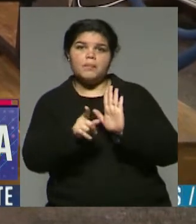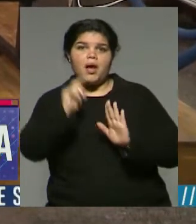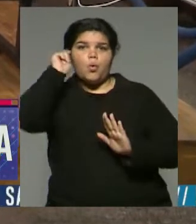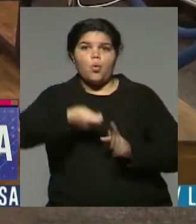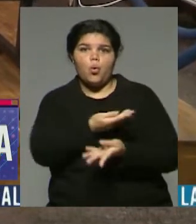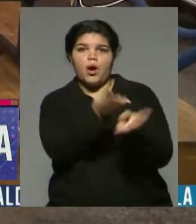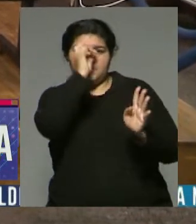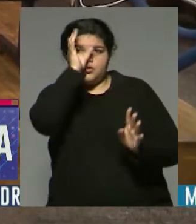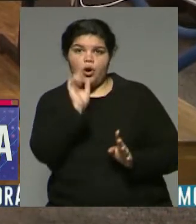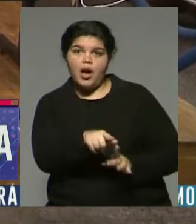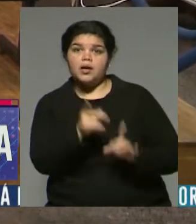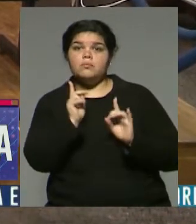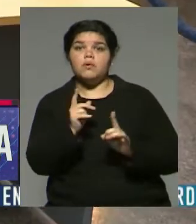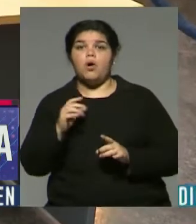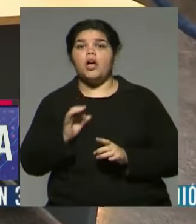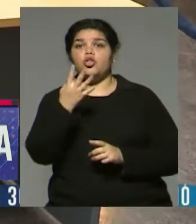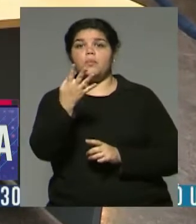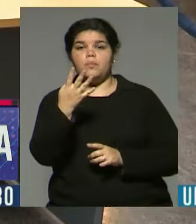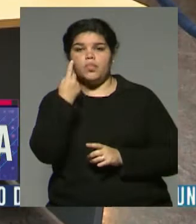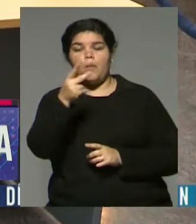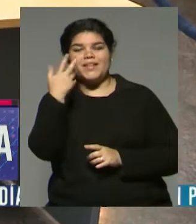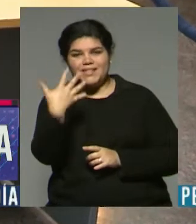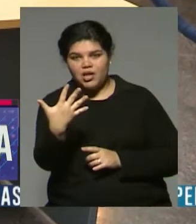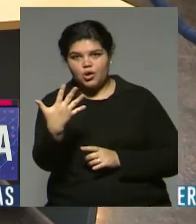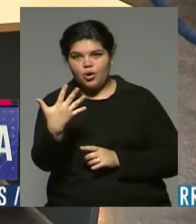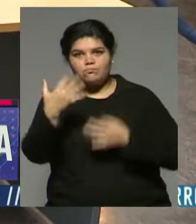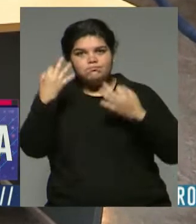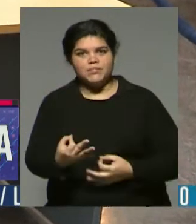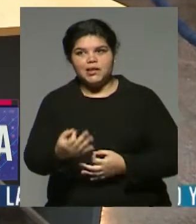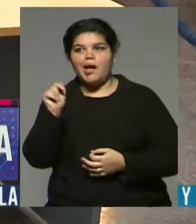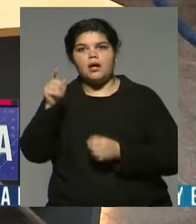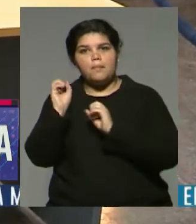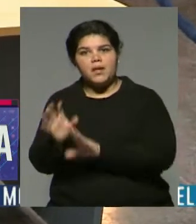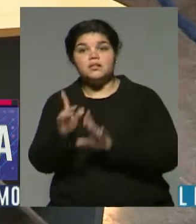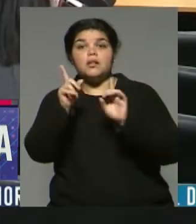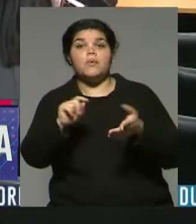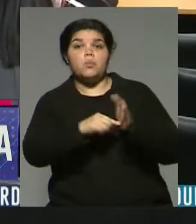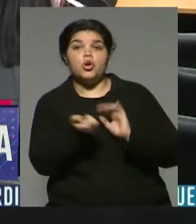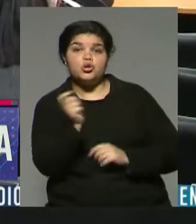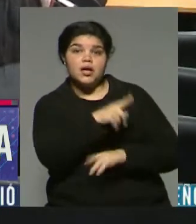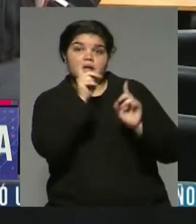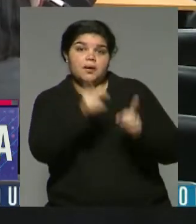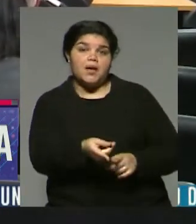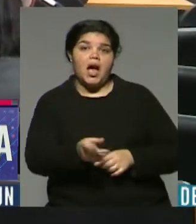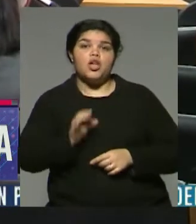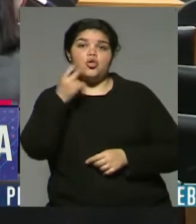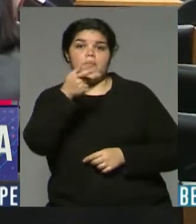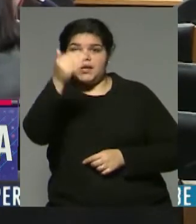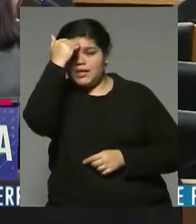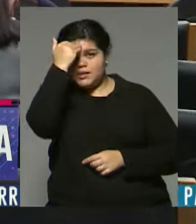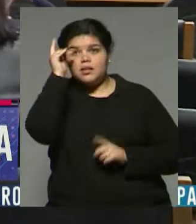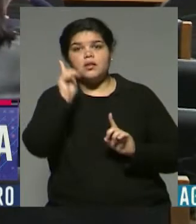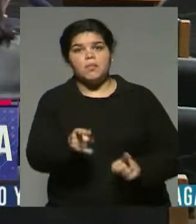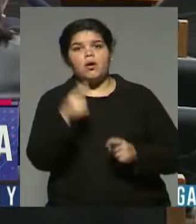a lo que es el jurado popular en 2005, para ser más precisos. Y también en la provincia de Buenos Aires, desde el año 2015, ya